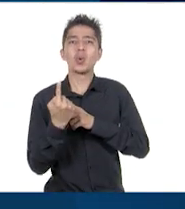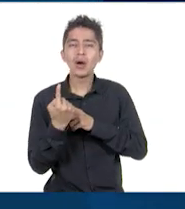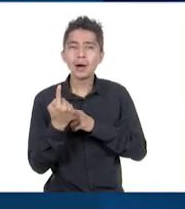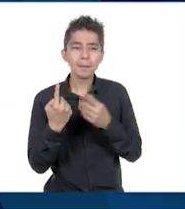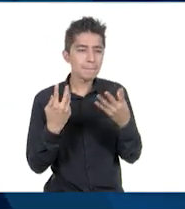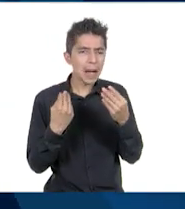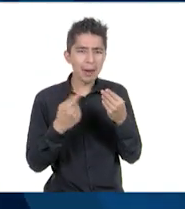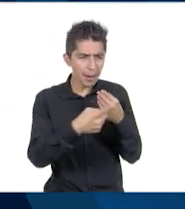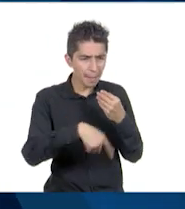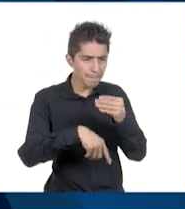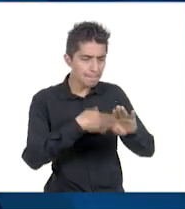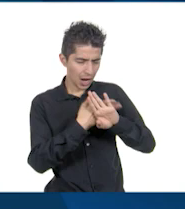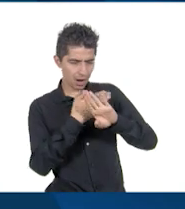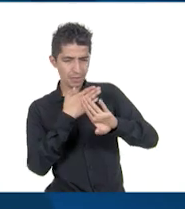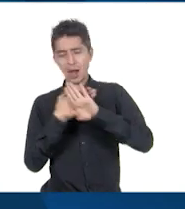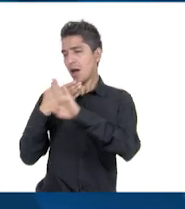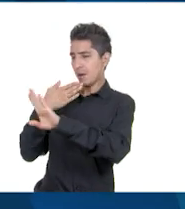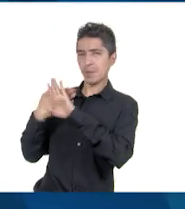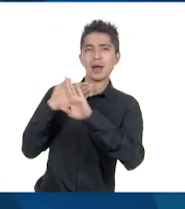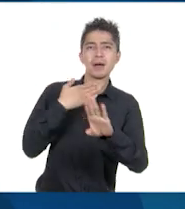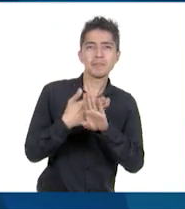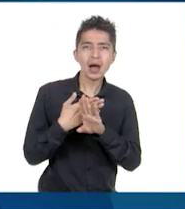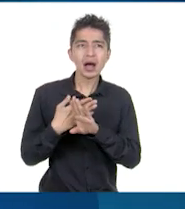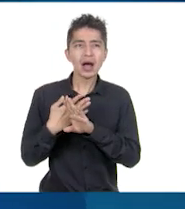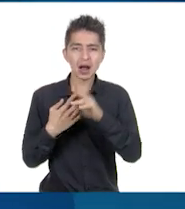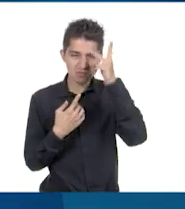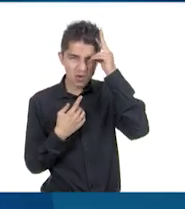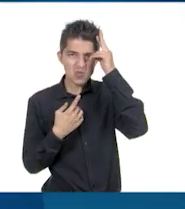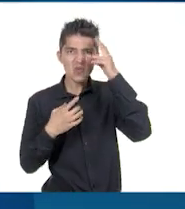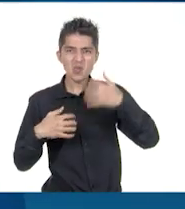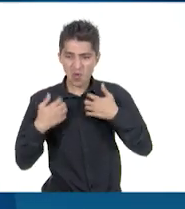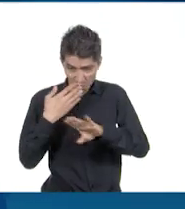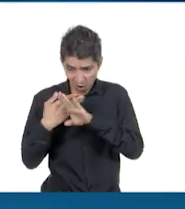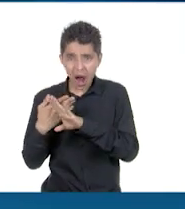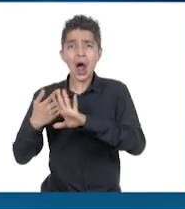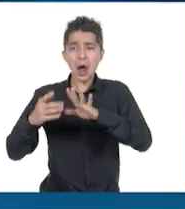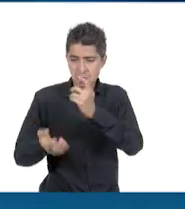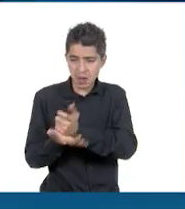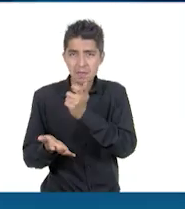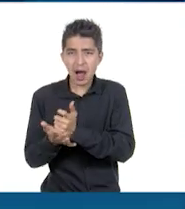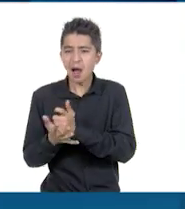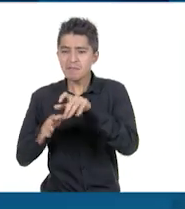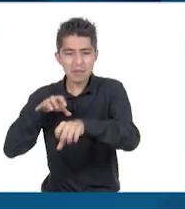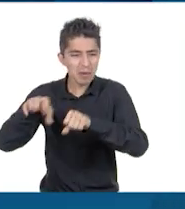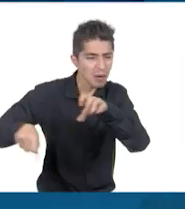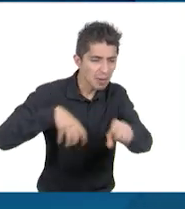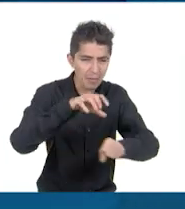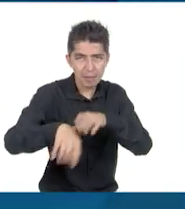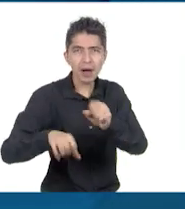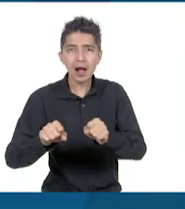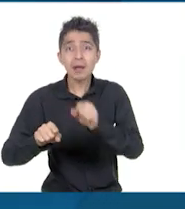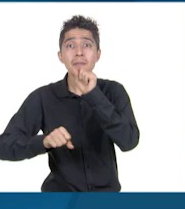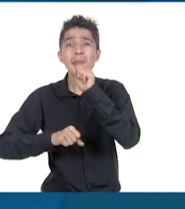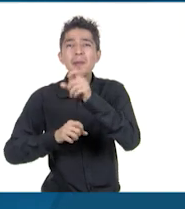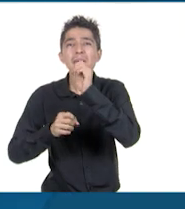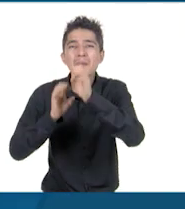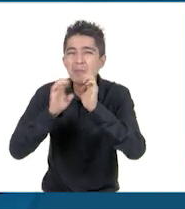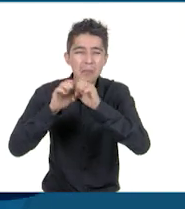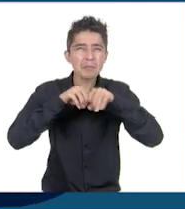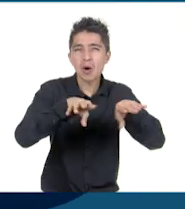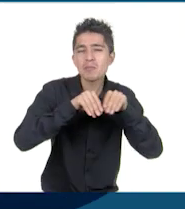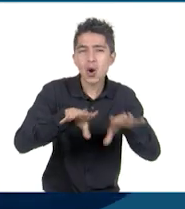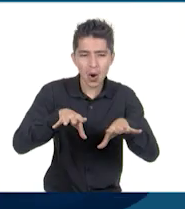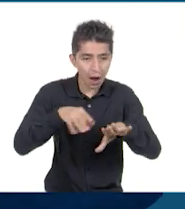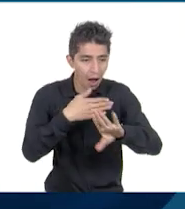constante. Díaz persiguió a sus opositores políticos y también a aquellos periodistas que criticaban su administración.